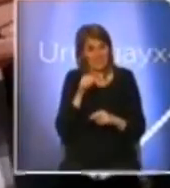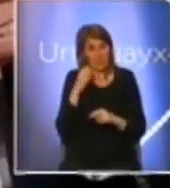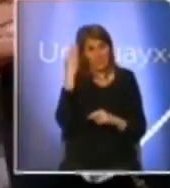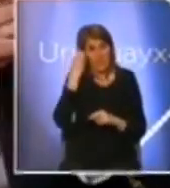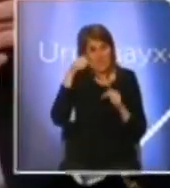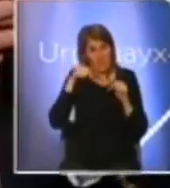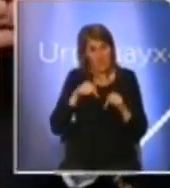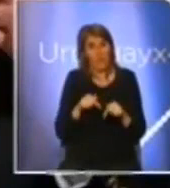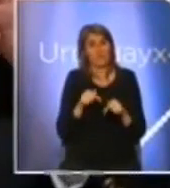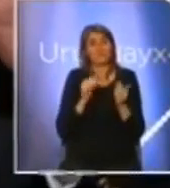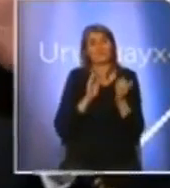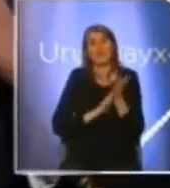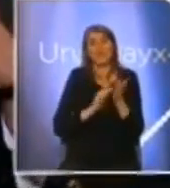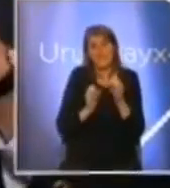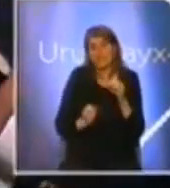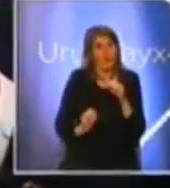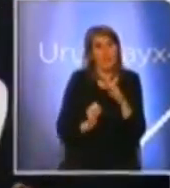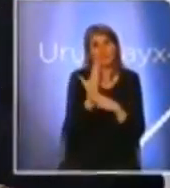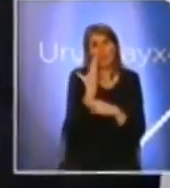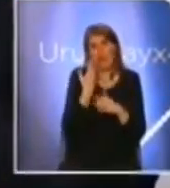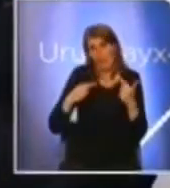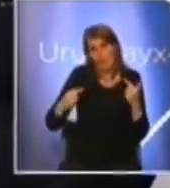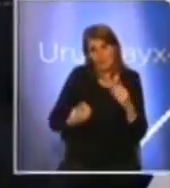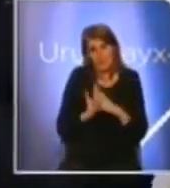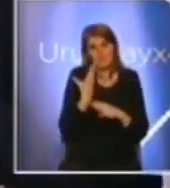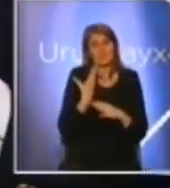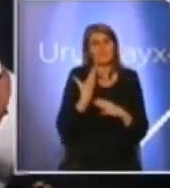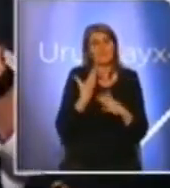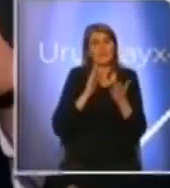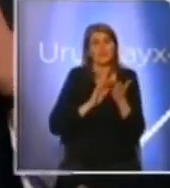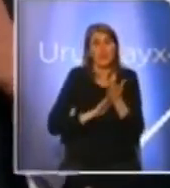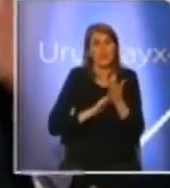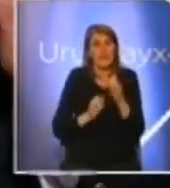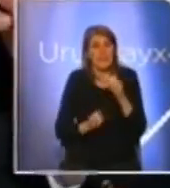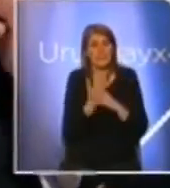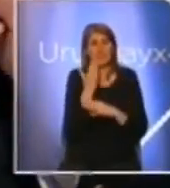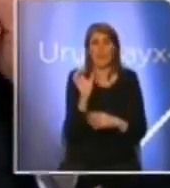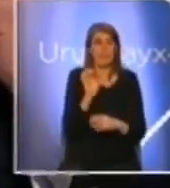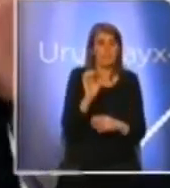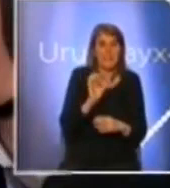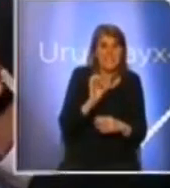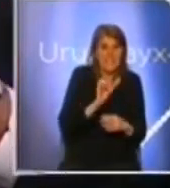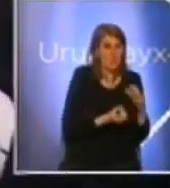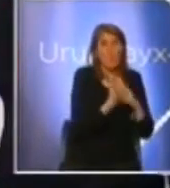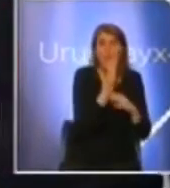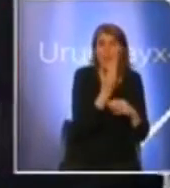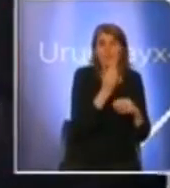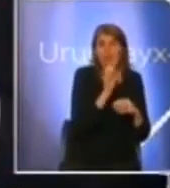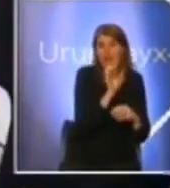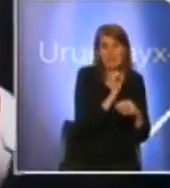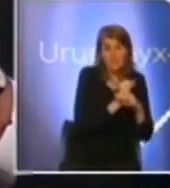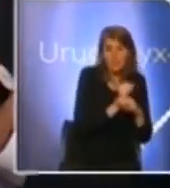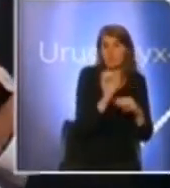lo que tiene que ver con la innovación desde el punto de vista de la creación de empresas, desde el punto de vista de las posibilidades